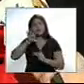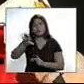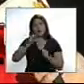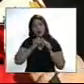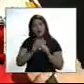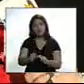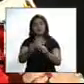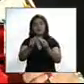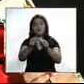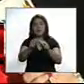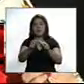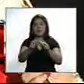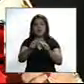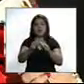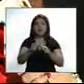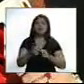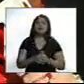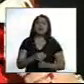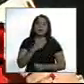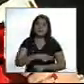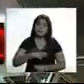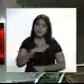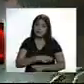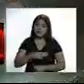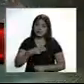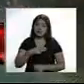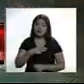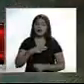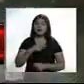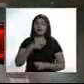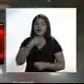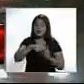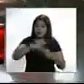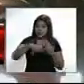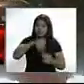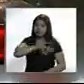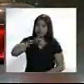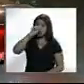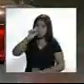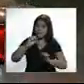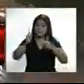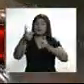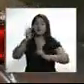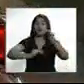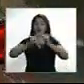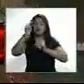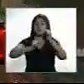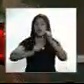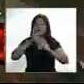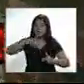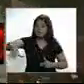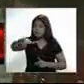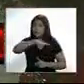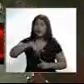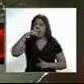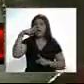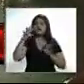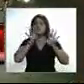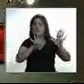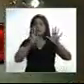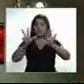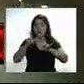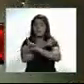del proyecto bolivariano, de las misiones, de la revolución socialista que comenzó a construirse desde el pueblo en el 98.